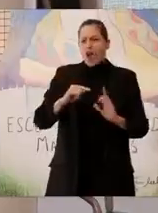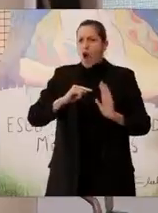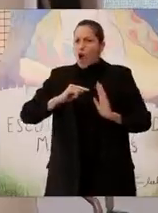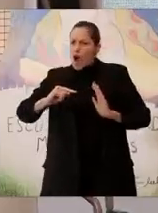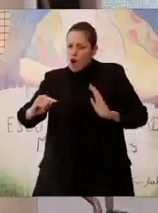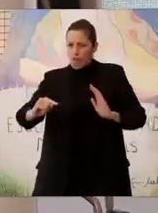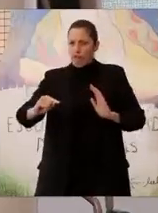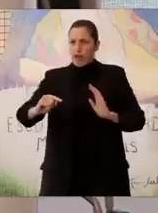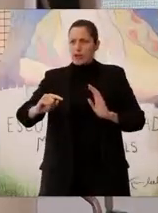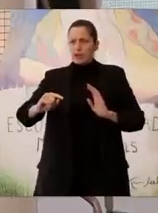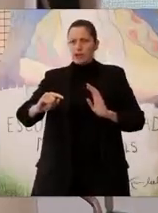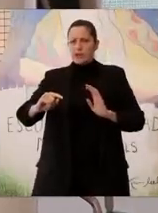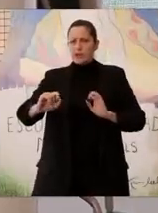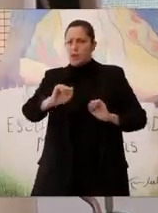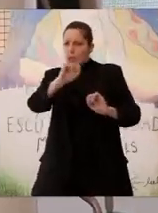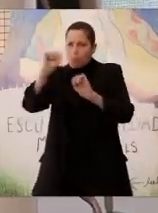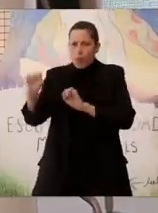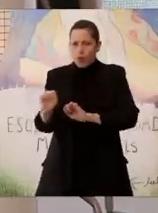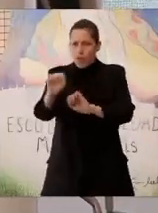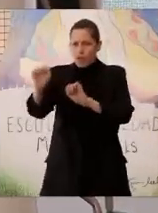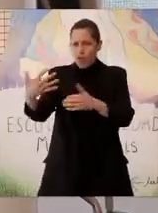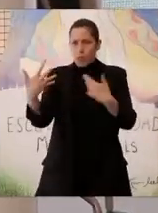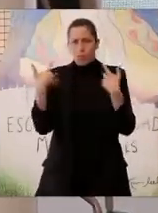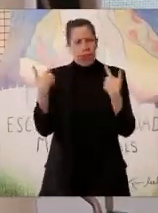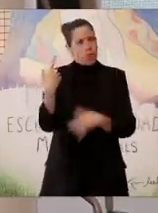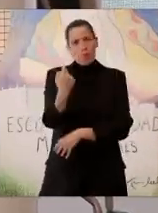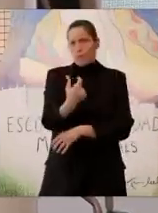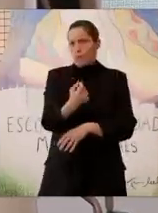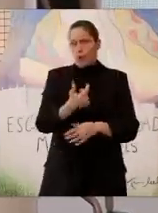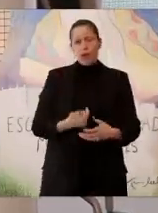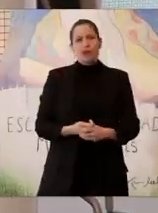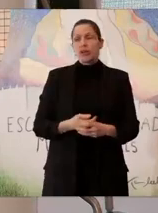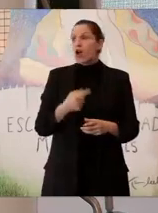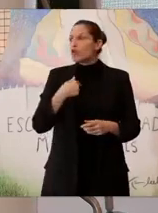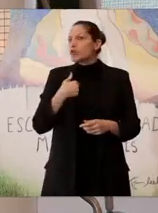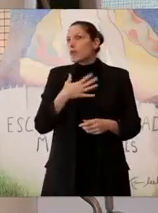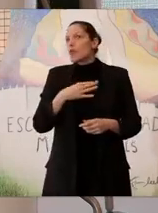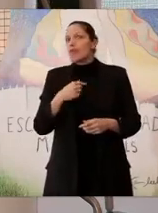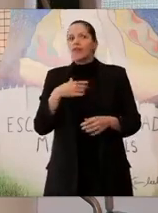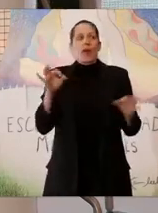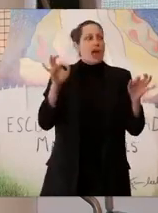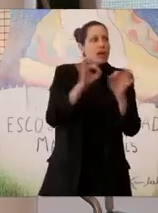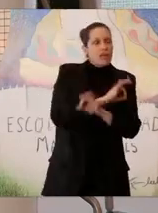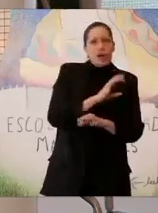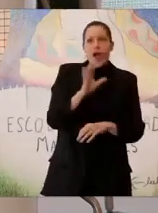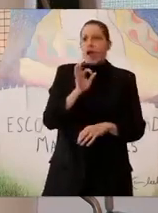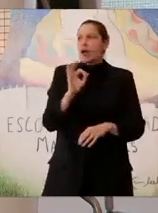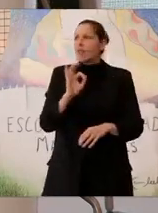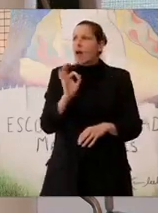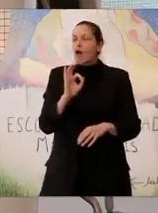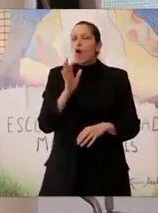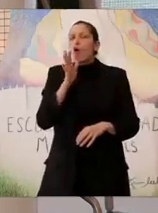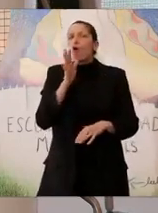que se piden, que se dictan en este país. No sé si yo estoy equivocada y en todo caso si es por una cuestión de falta de